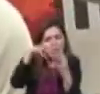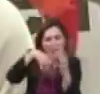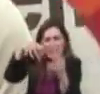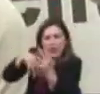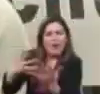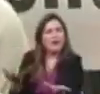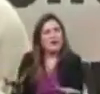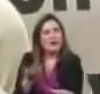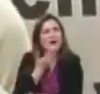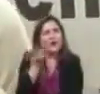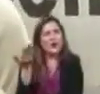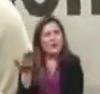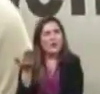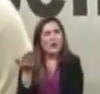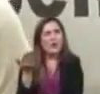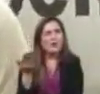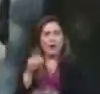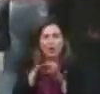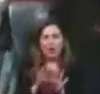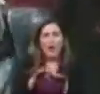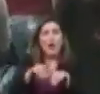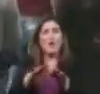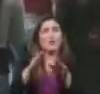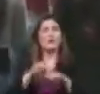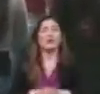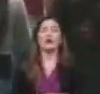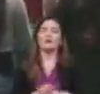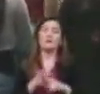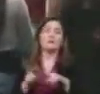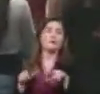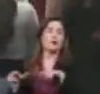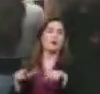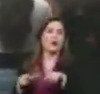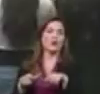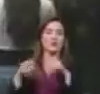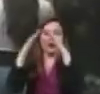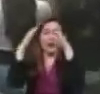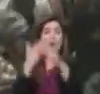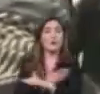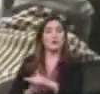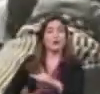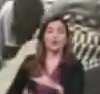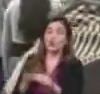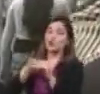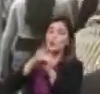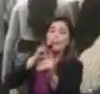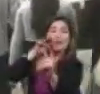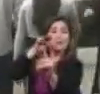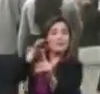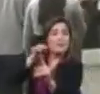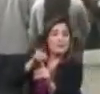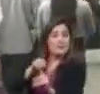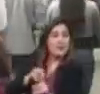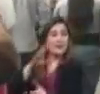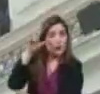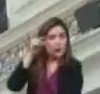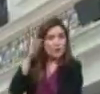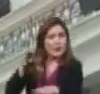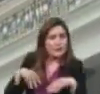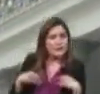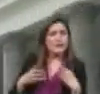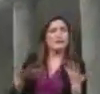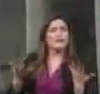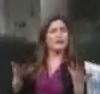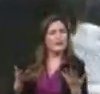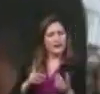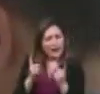aquellos lugares donde aflora el agua. Llegaron hasta el Palacio de Carondelet con el propósito de que su mensaje se sienta en el gobierno.